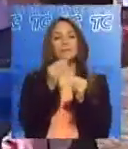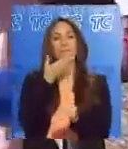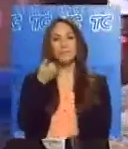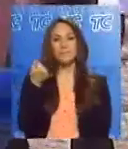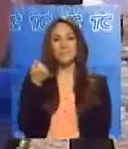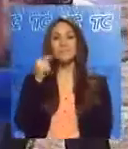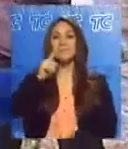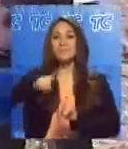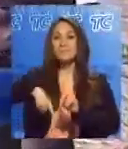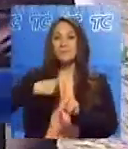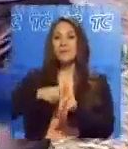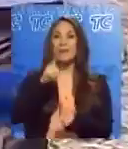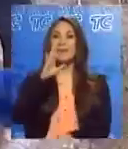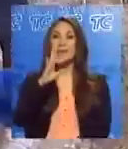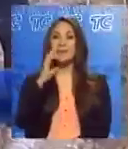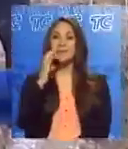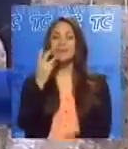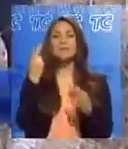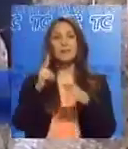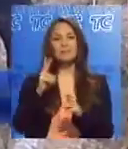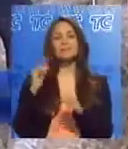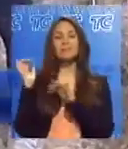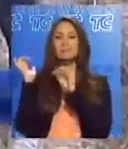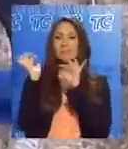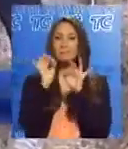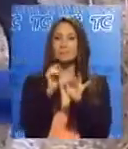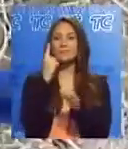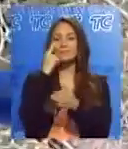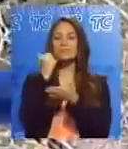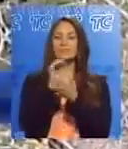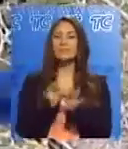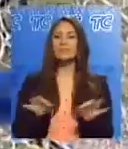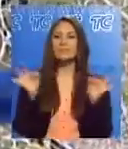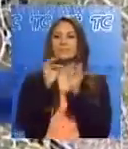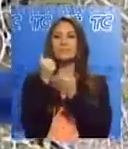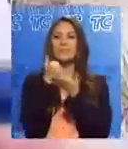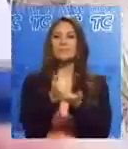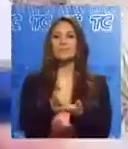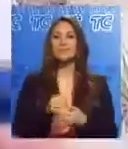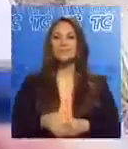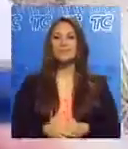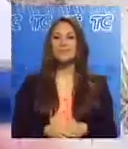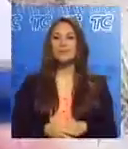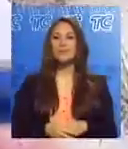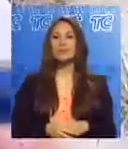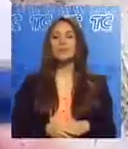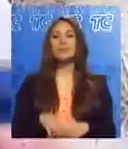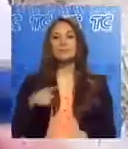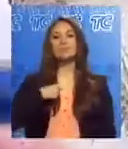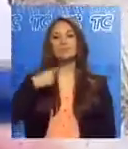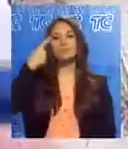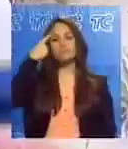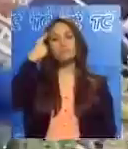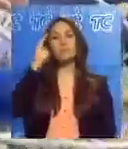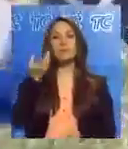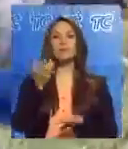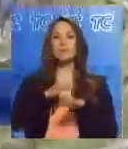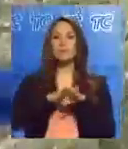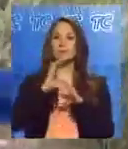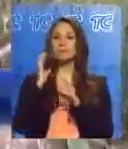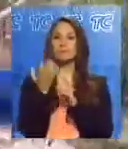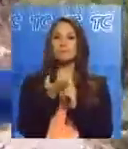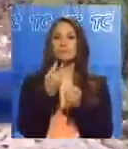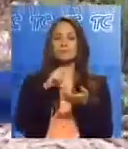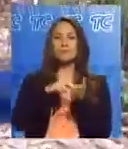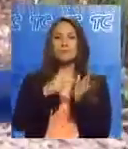Los talentos de TC Televisión también se sumaron a esta importante iniciativa. Una conciencia ecológica, que